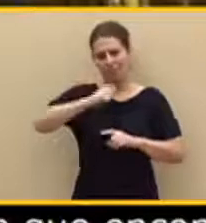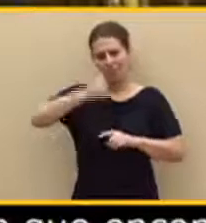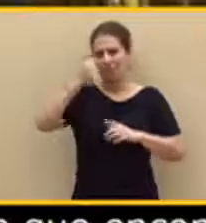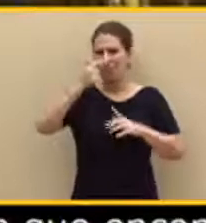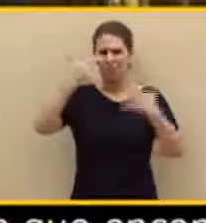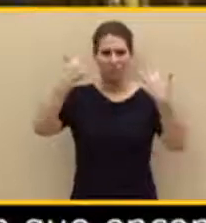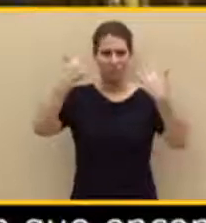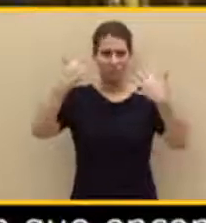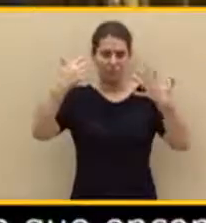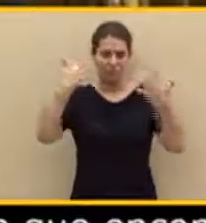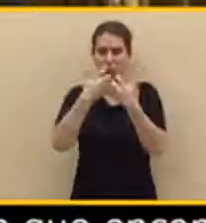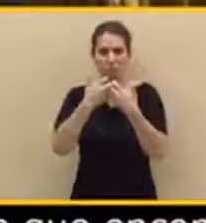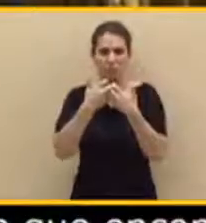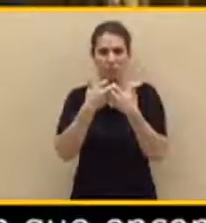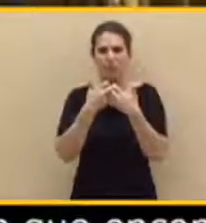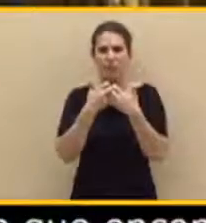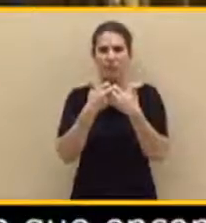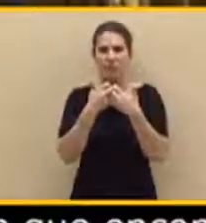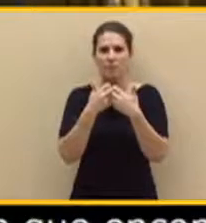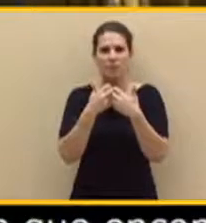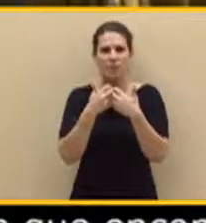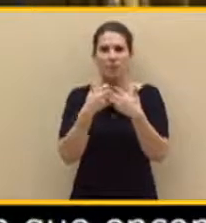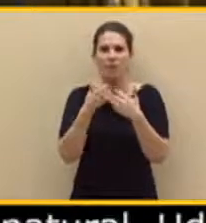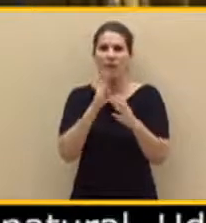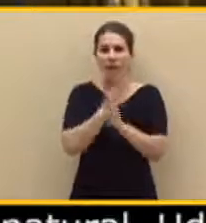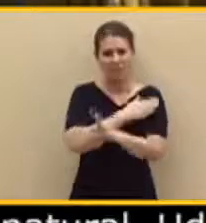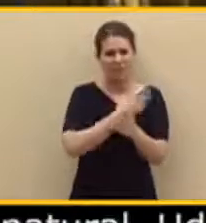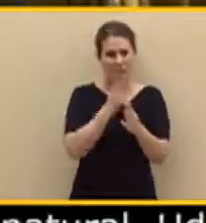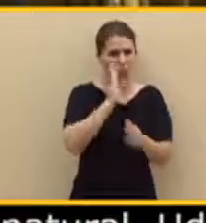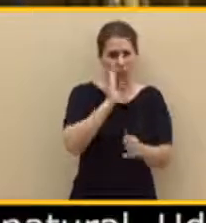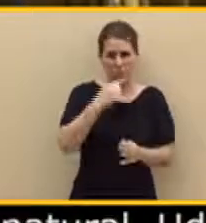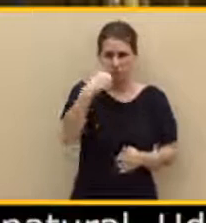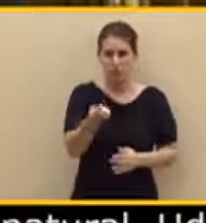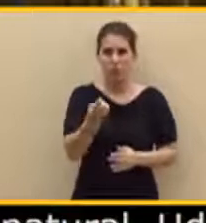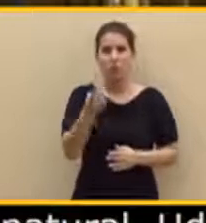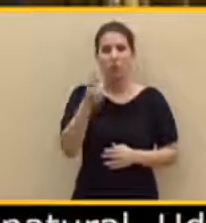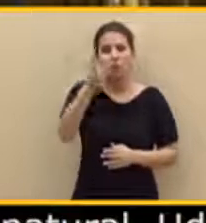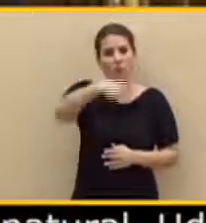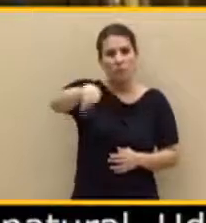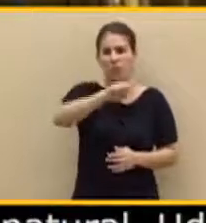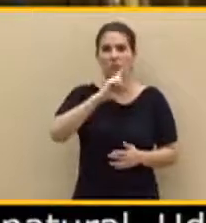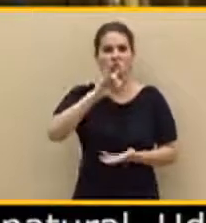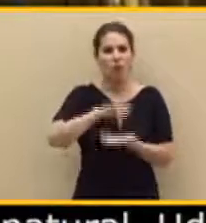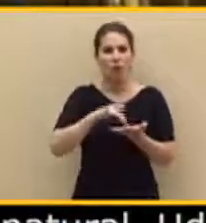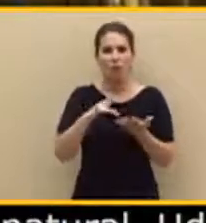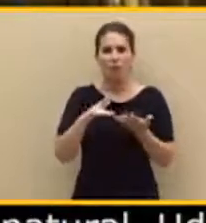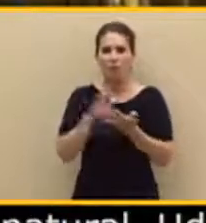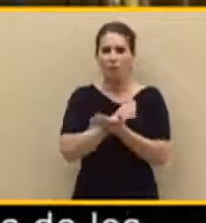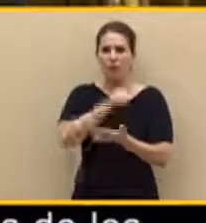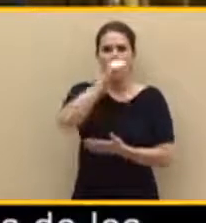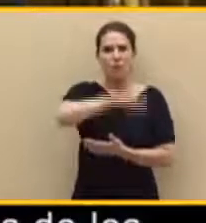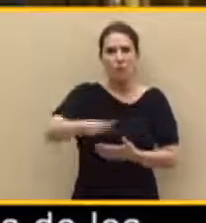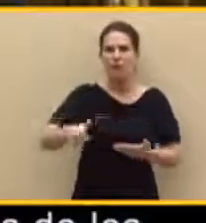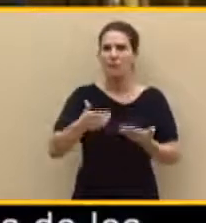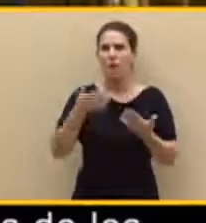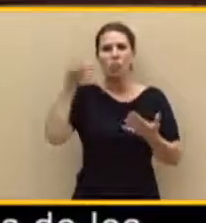antes de la corrupción. Ustedes han sido desde las instituciones los dinamiteros de los puentes entre los pueblos de España.